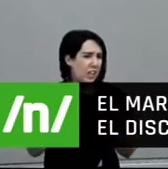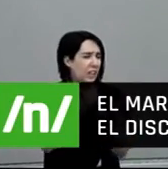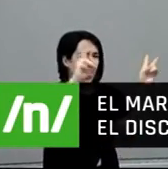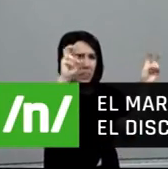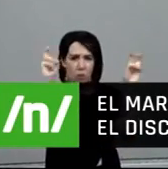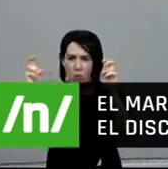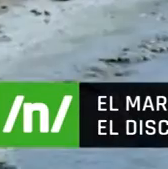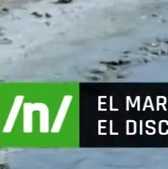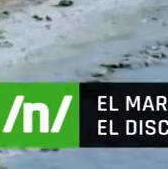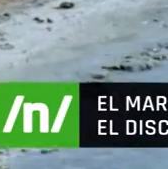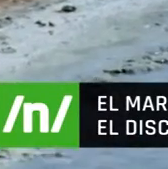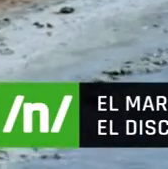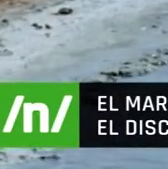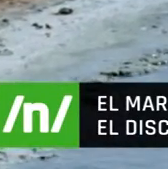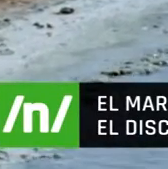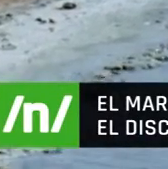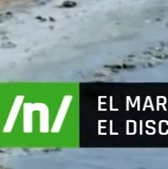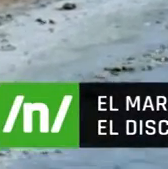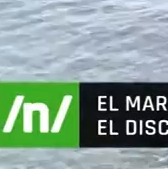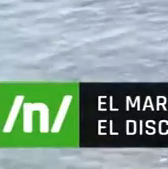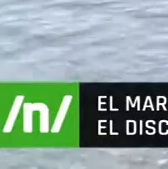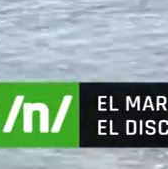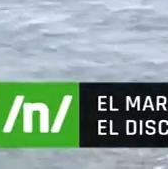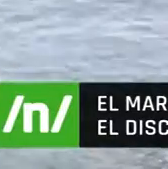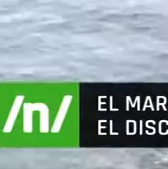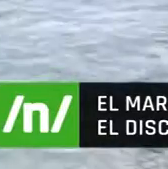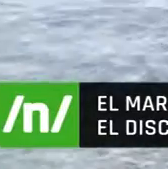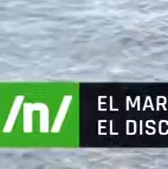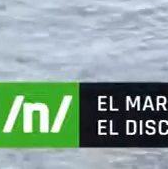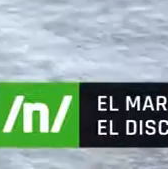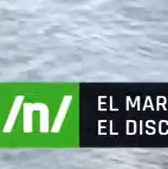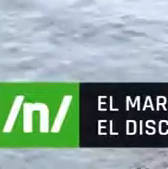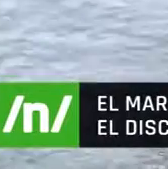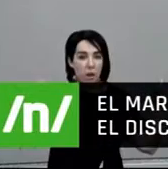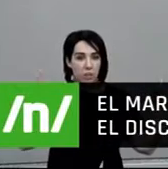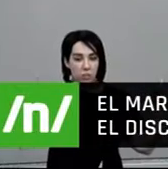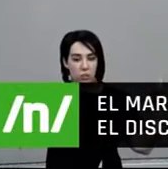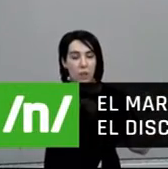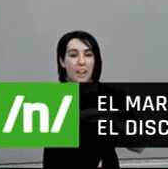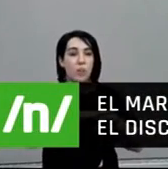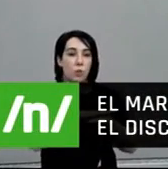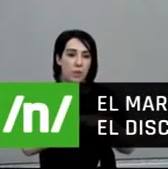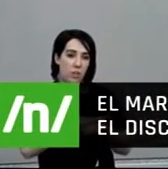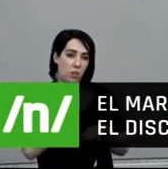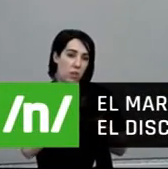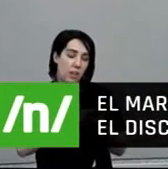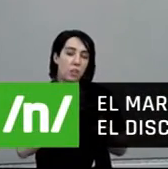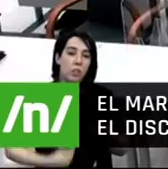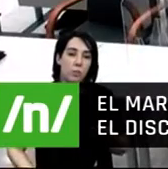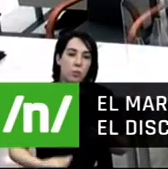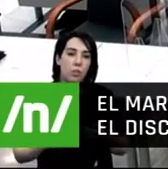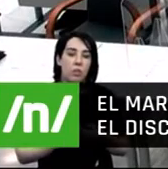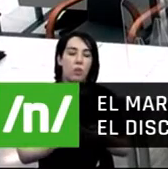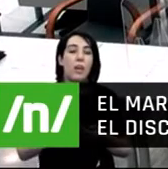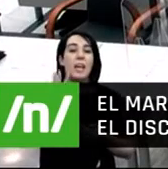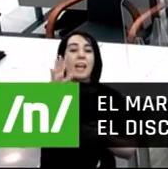de la intervención de López Miras ha sido el del Mar Menor. Ha repasado las actuaciones llevadas a cabo por el Ejecutivo. Más de 50